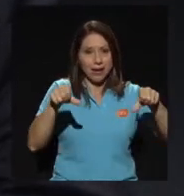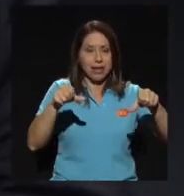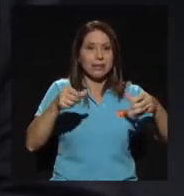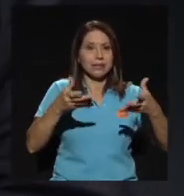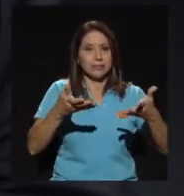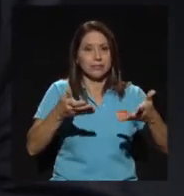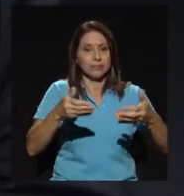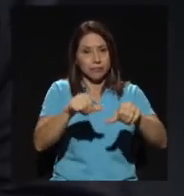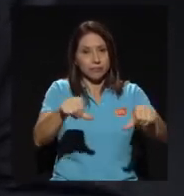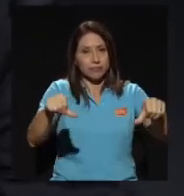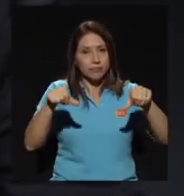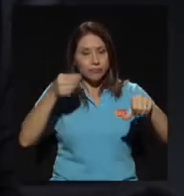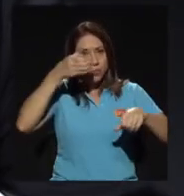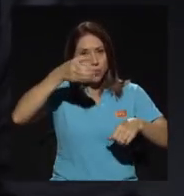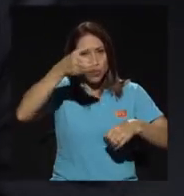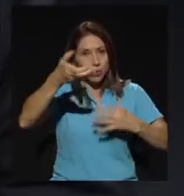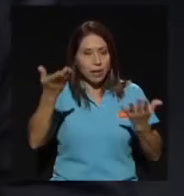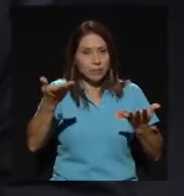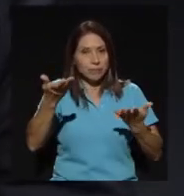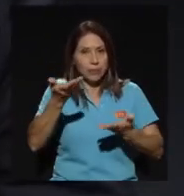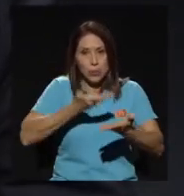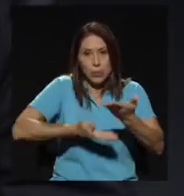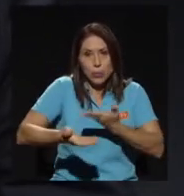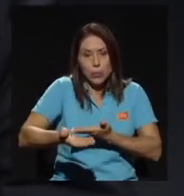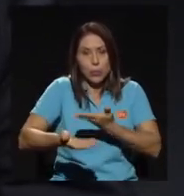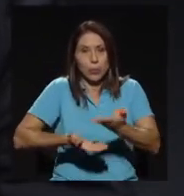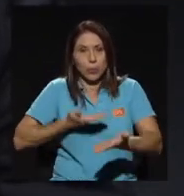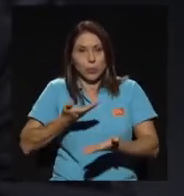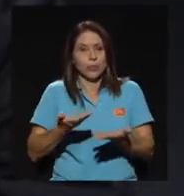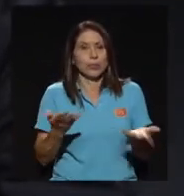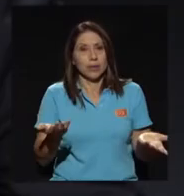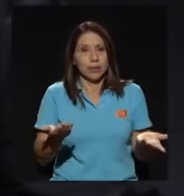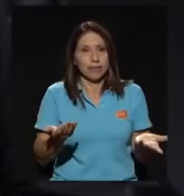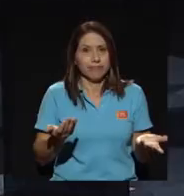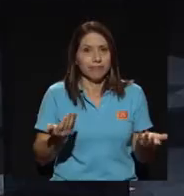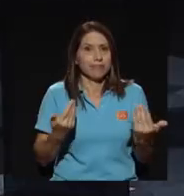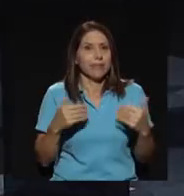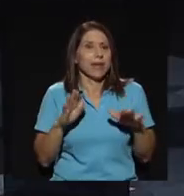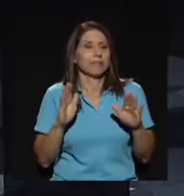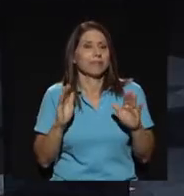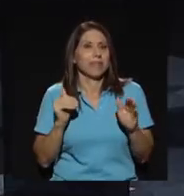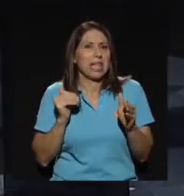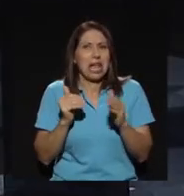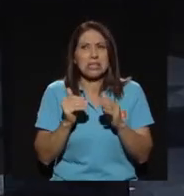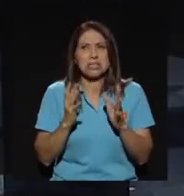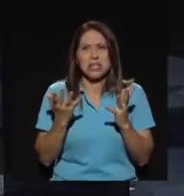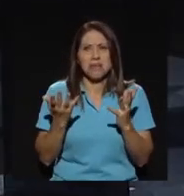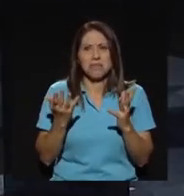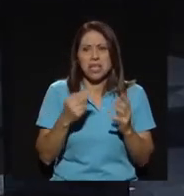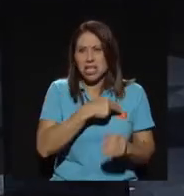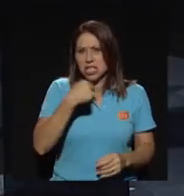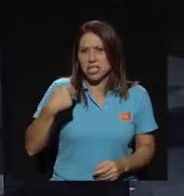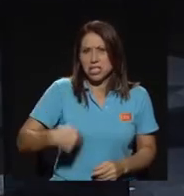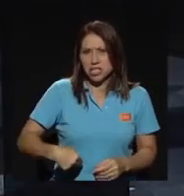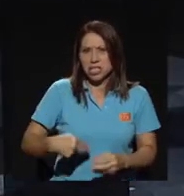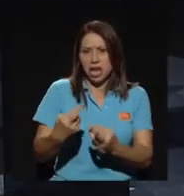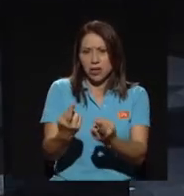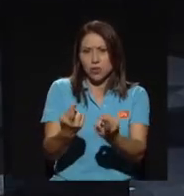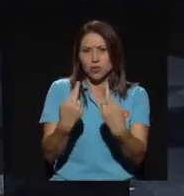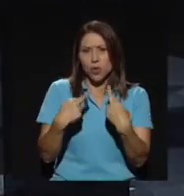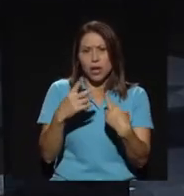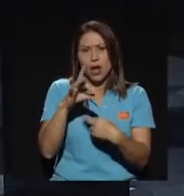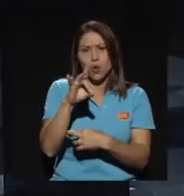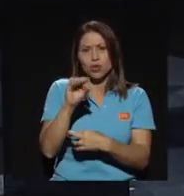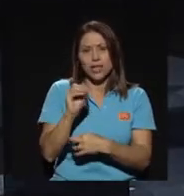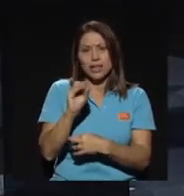intercambio y hace casi en china nos dona cerca de 80 becas al año para que